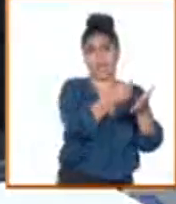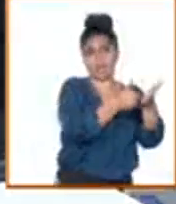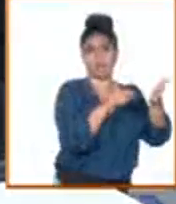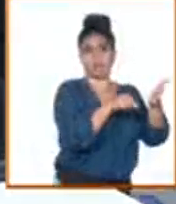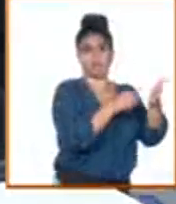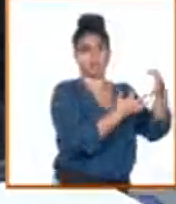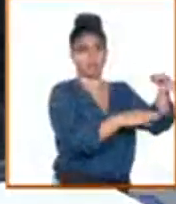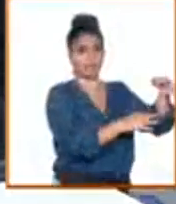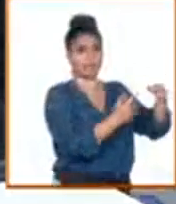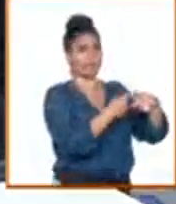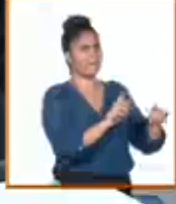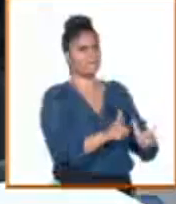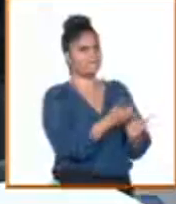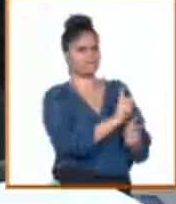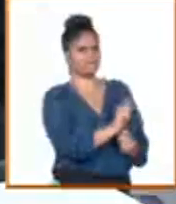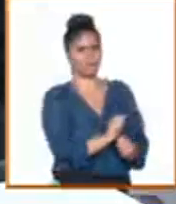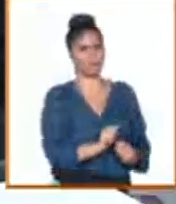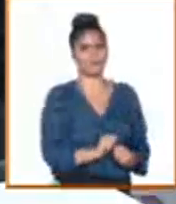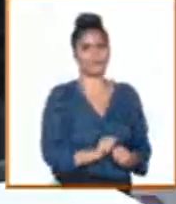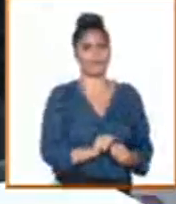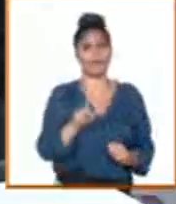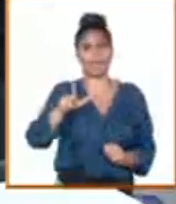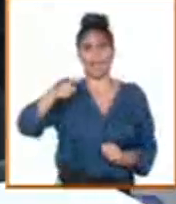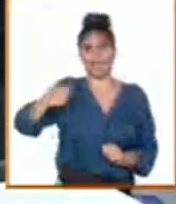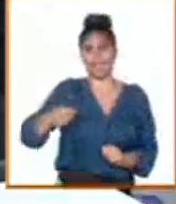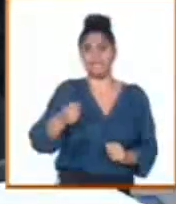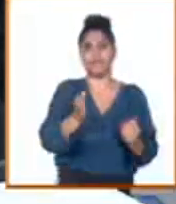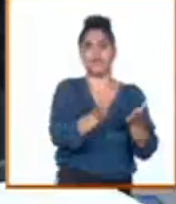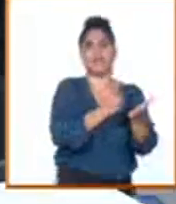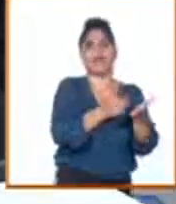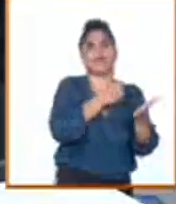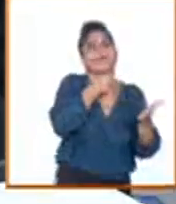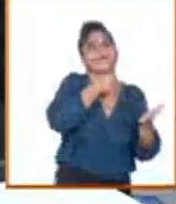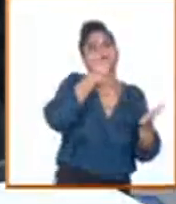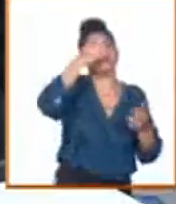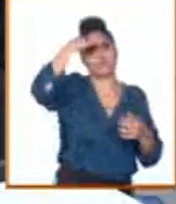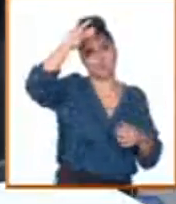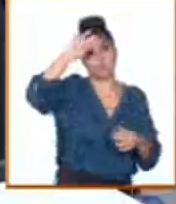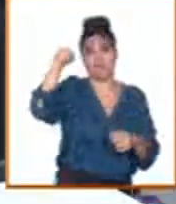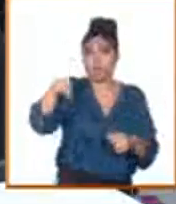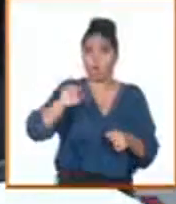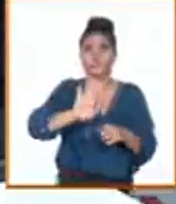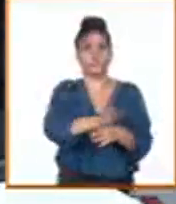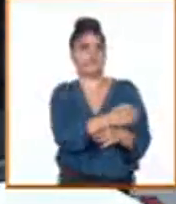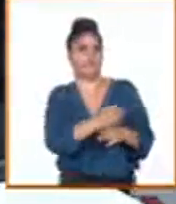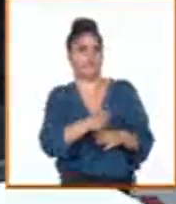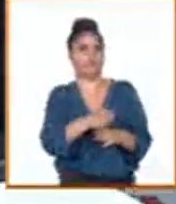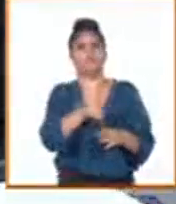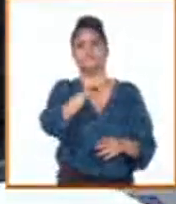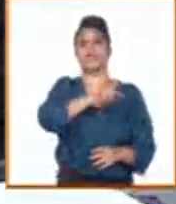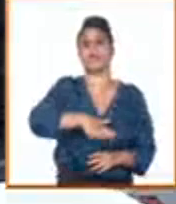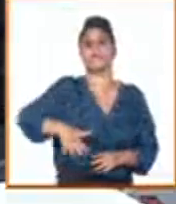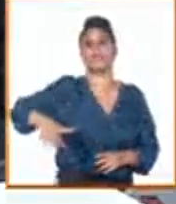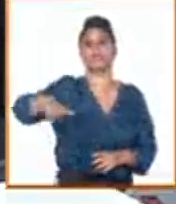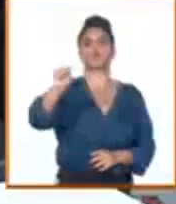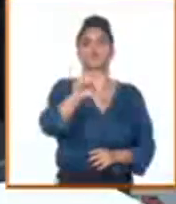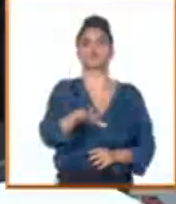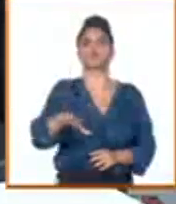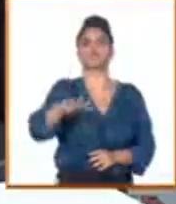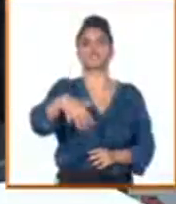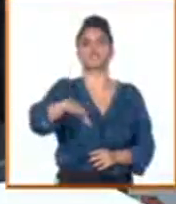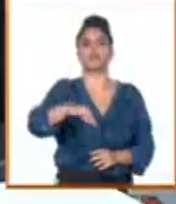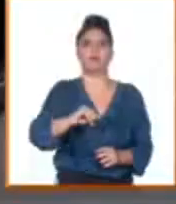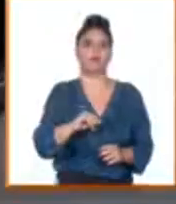era solo una ley para los medios de comunicación, para la prensa cubana. Hoy estamos hablando de una ley que es para toda la sociedad, porque incluye